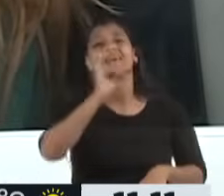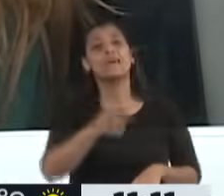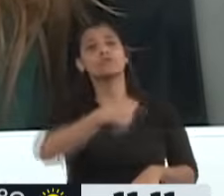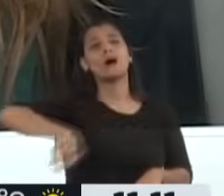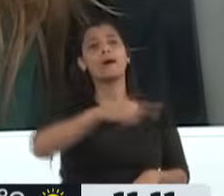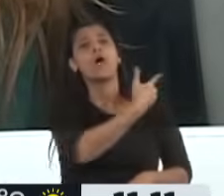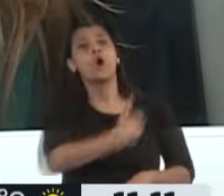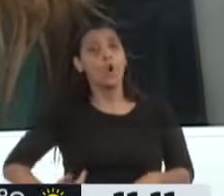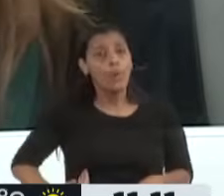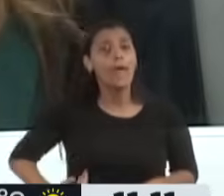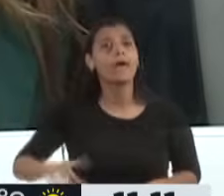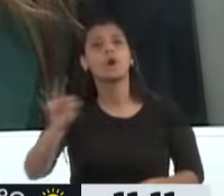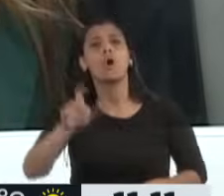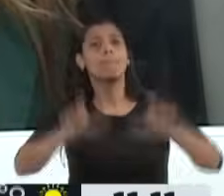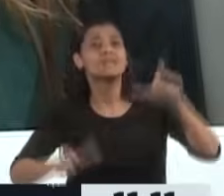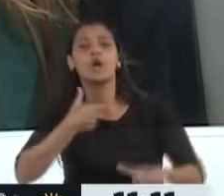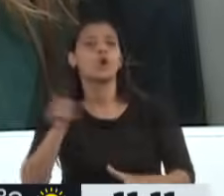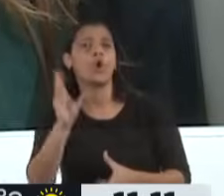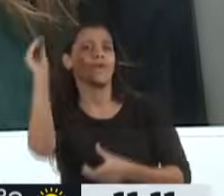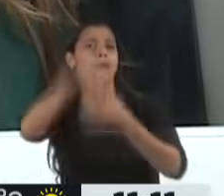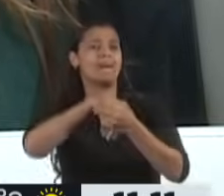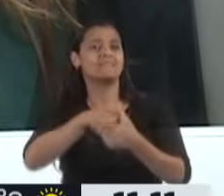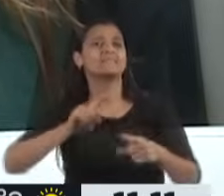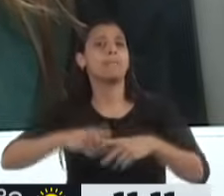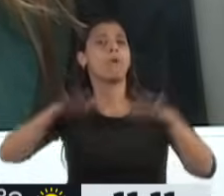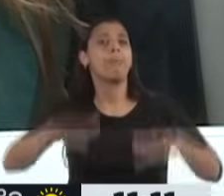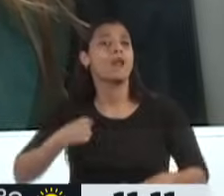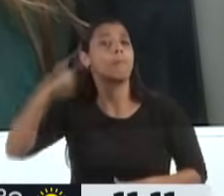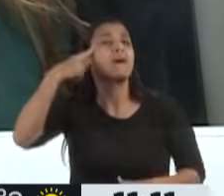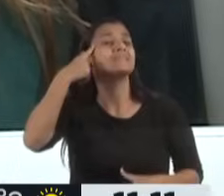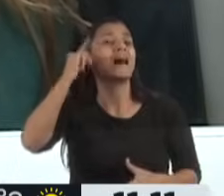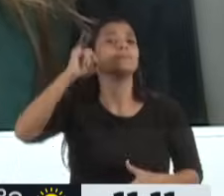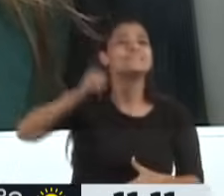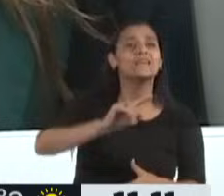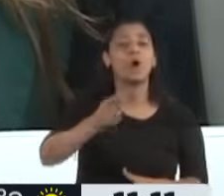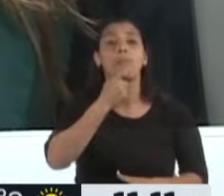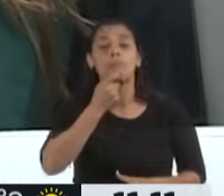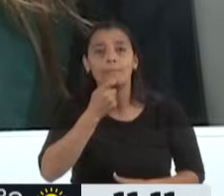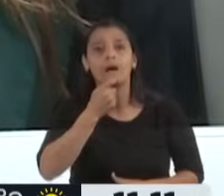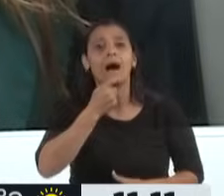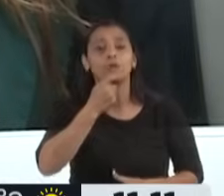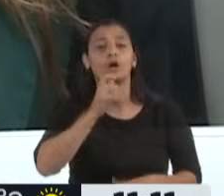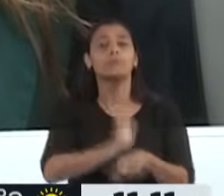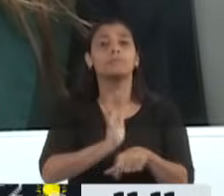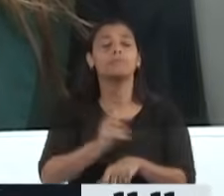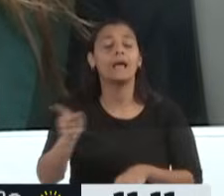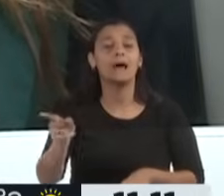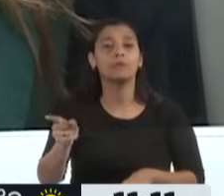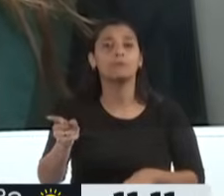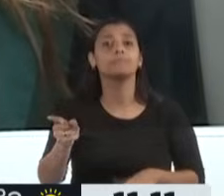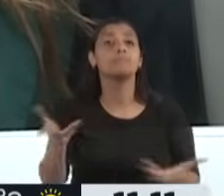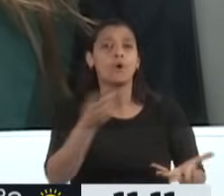alguna gente que no quiso participar del paro y demás puede considerar que pueden ser ciertas, como la baja en el poder de compra, que es una cosa que